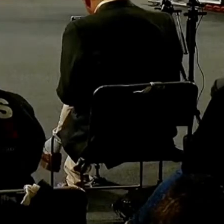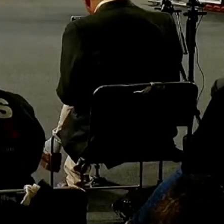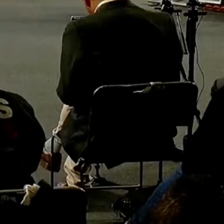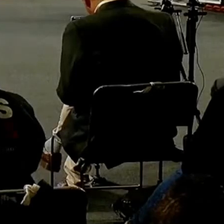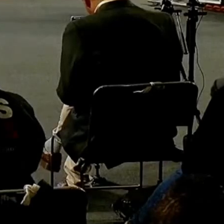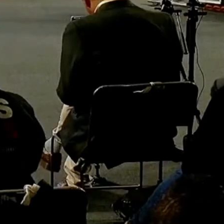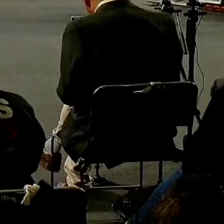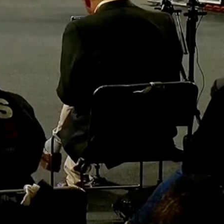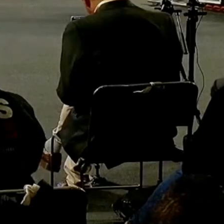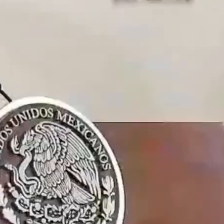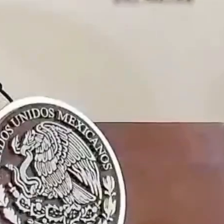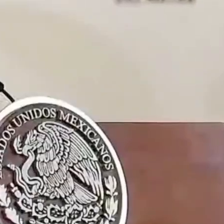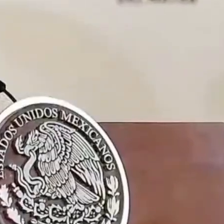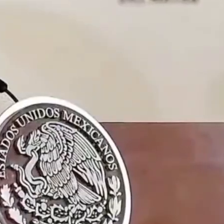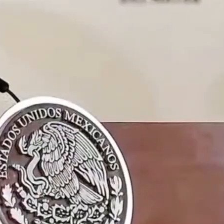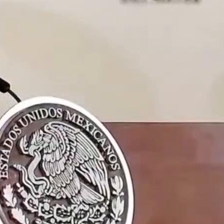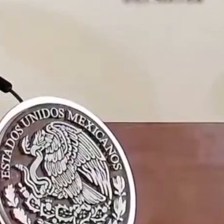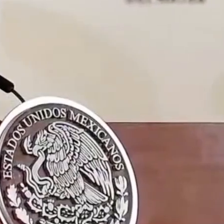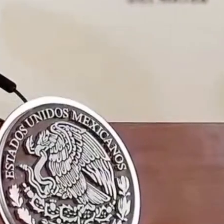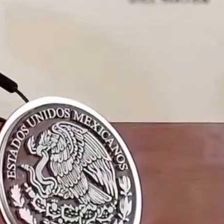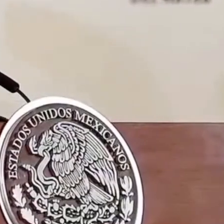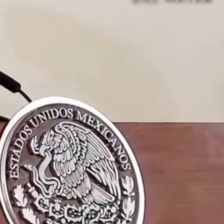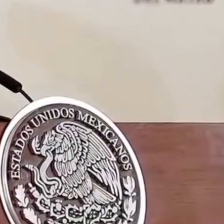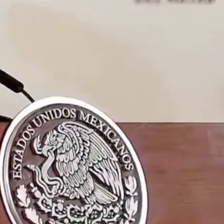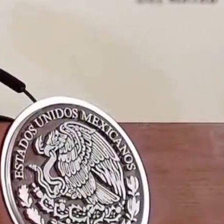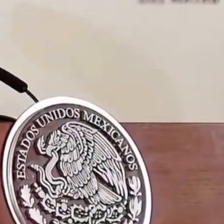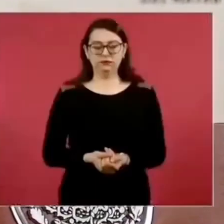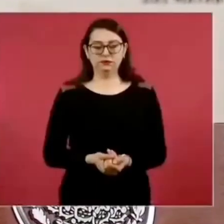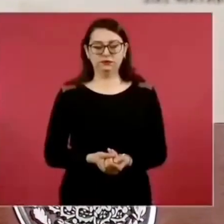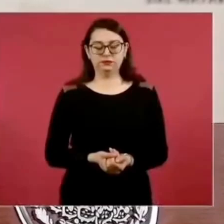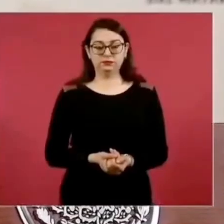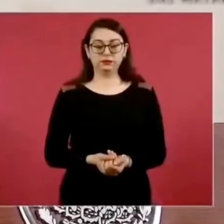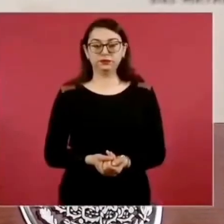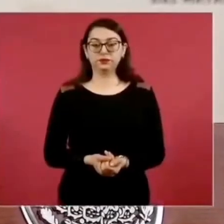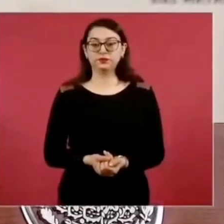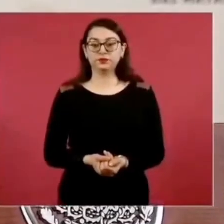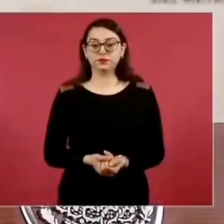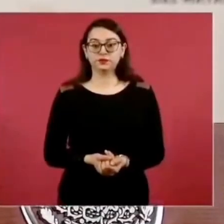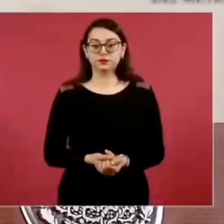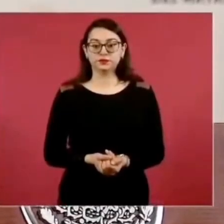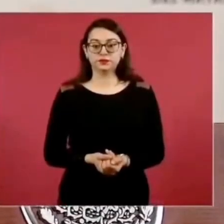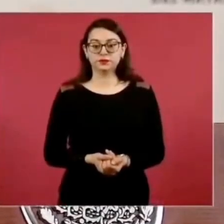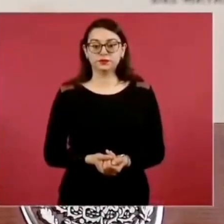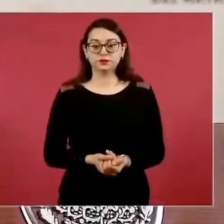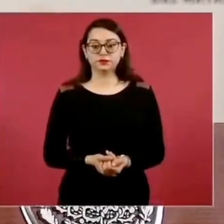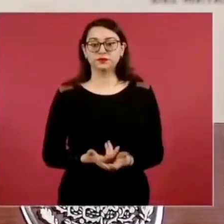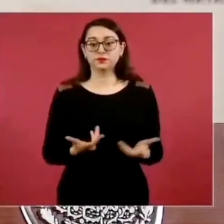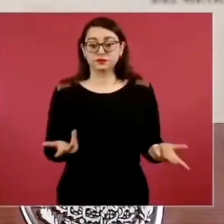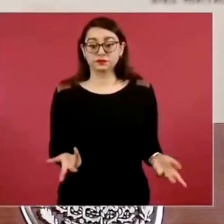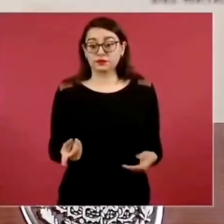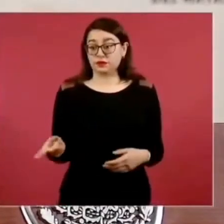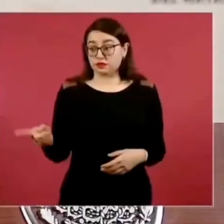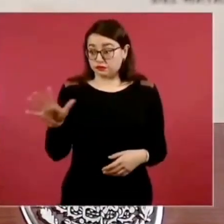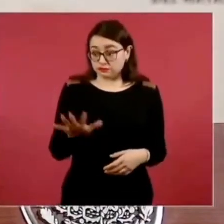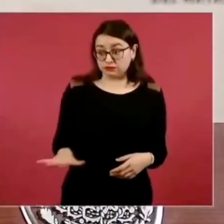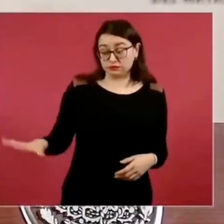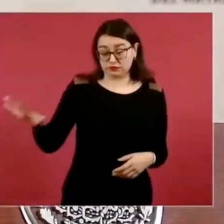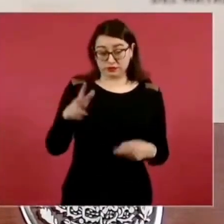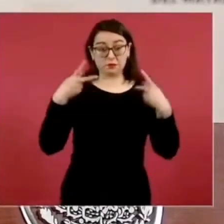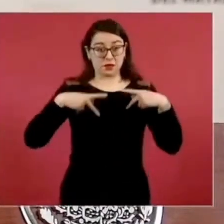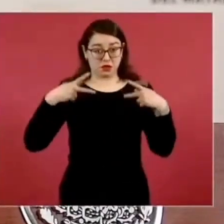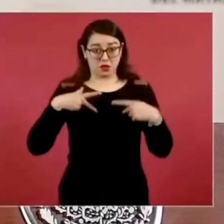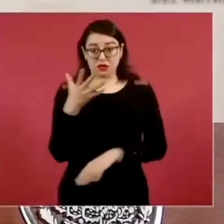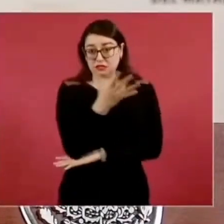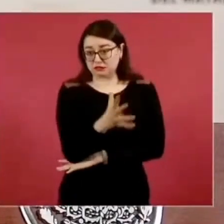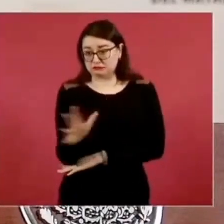de que se hiciera justicia y se garantizara el derecho que tenían a la tierra. La tierra